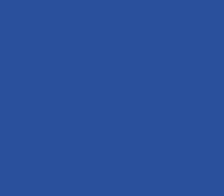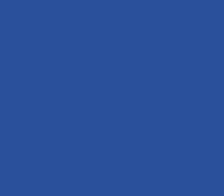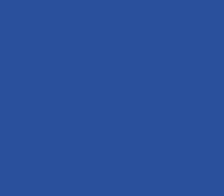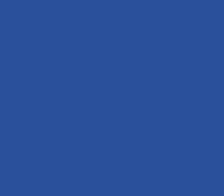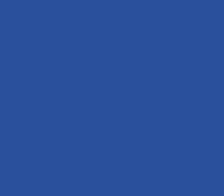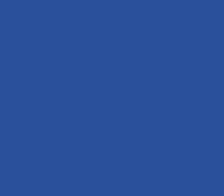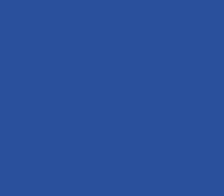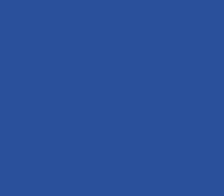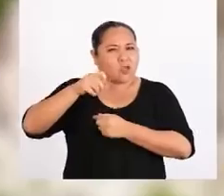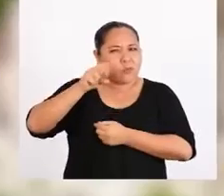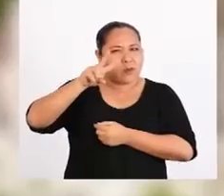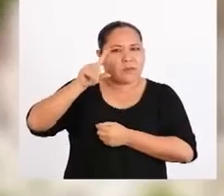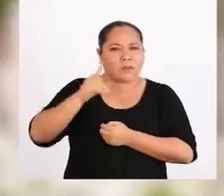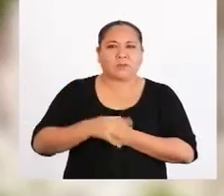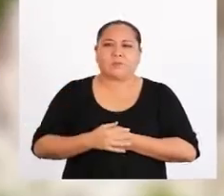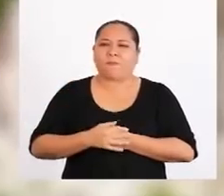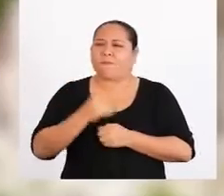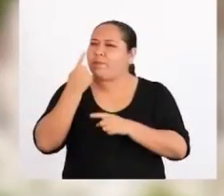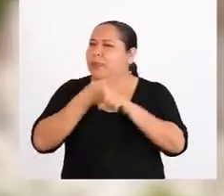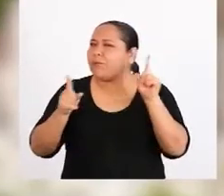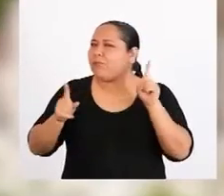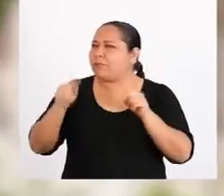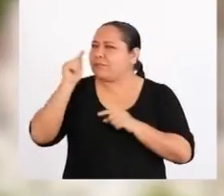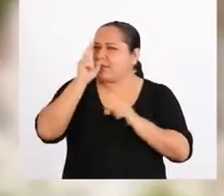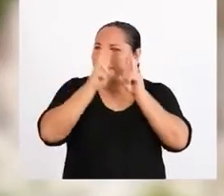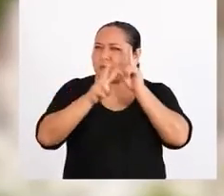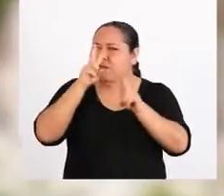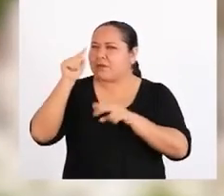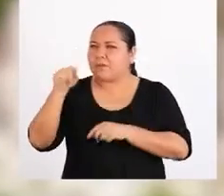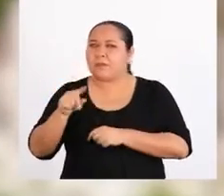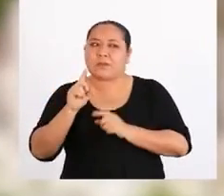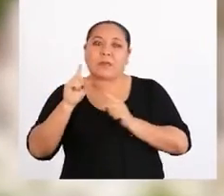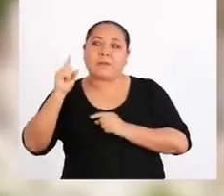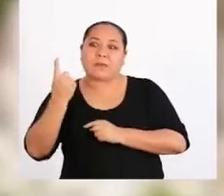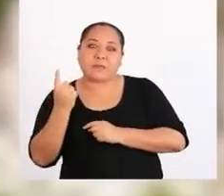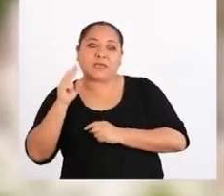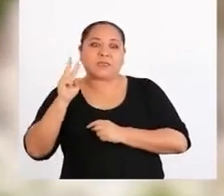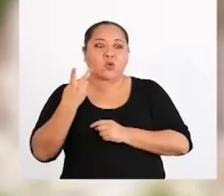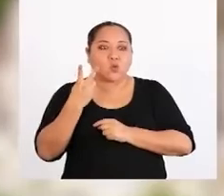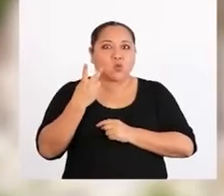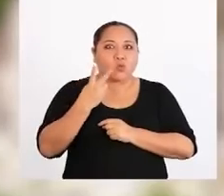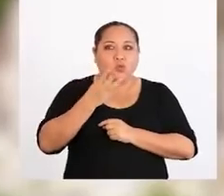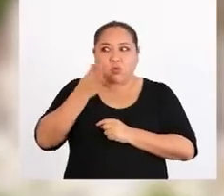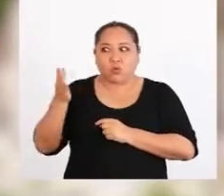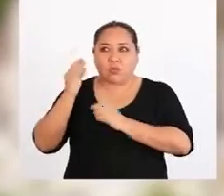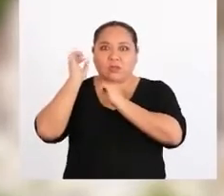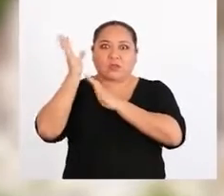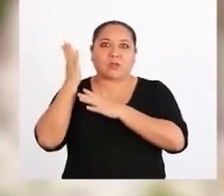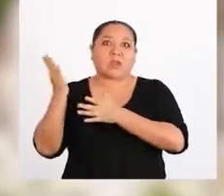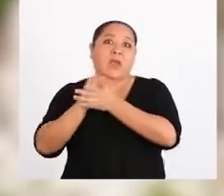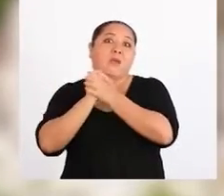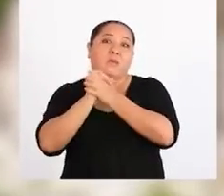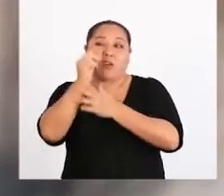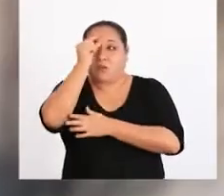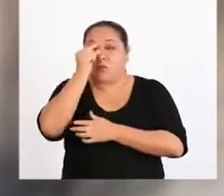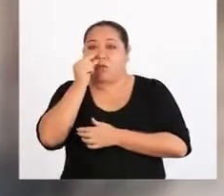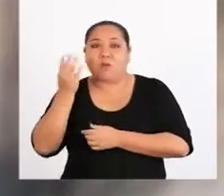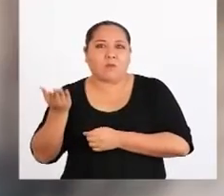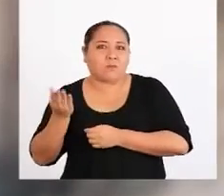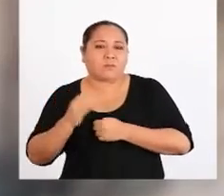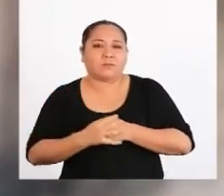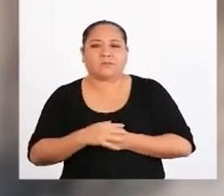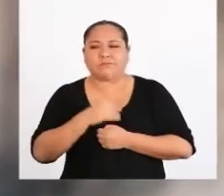Ahora dime, ¿qué diferencias notaste entre el primer y el segundo discurso de nuestro amigo griego?